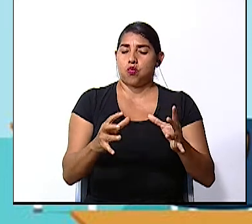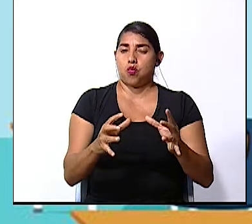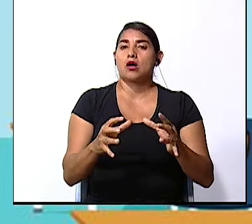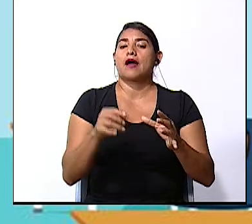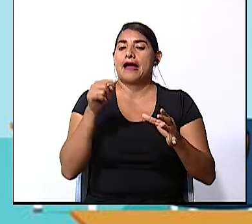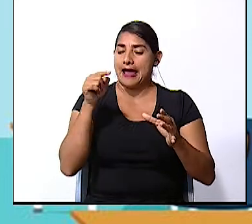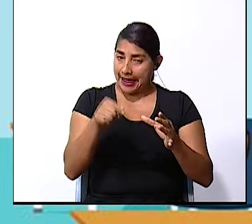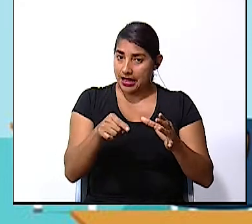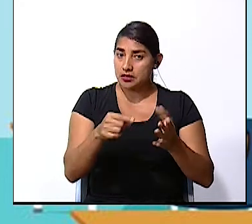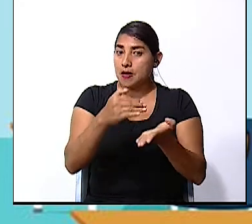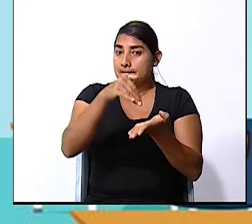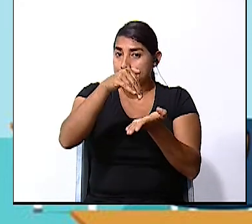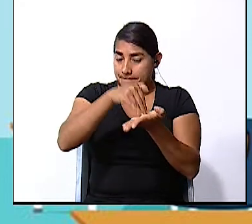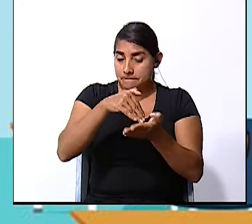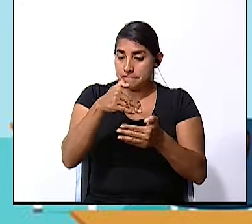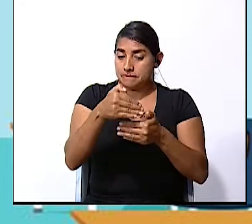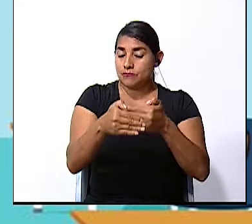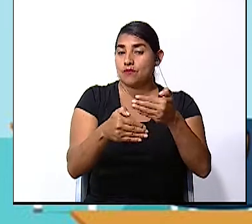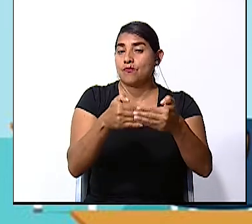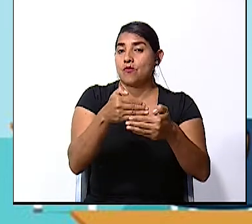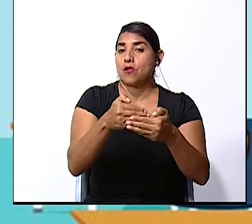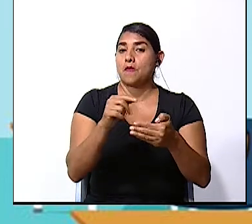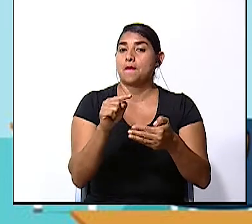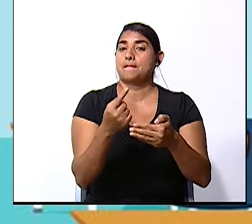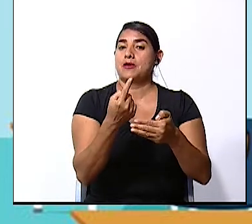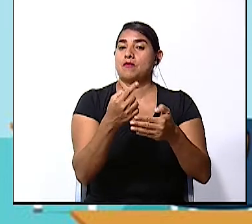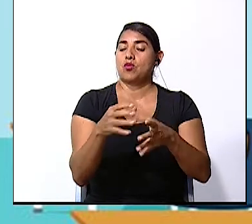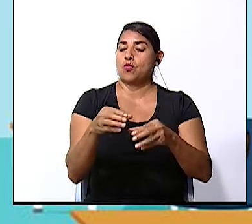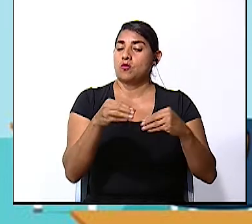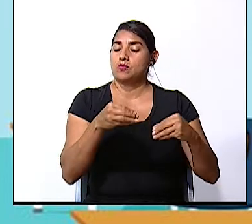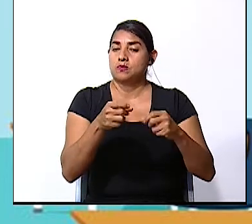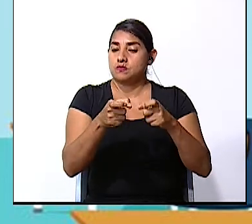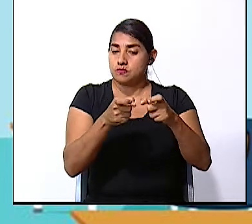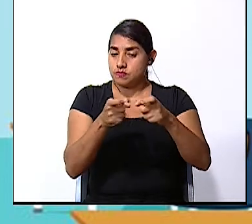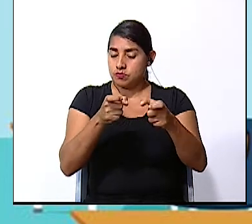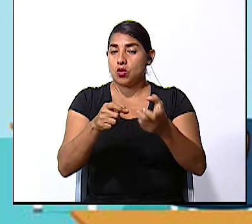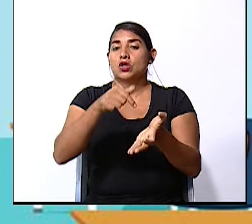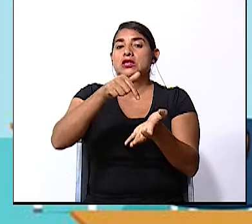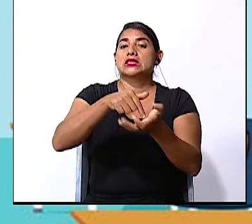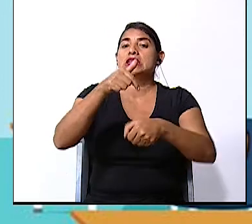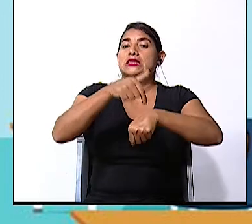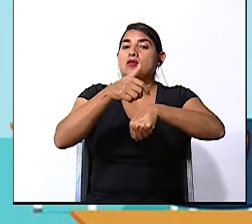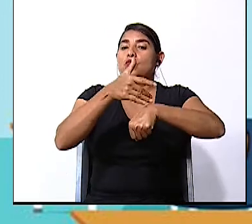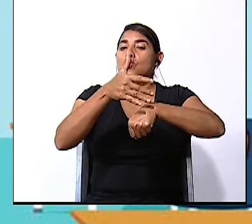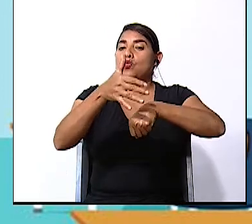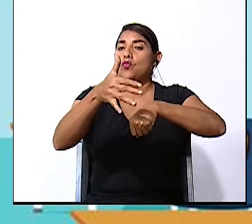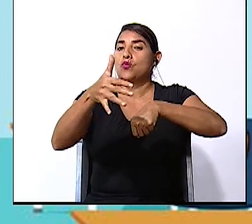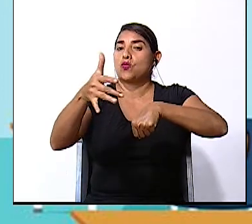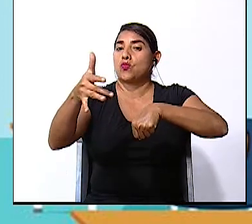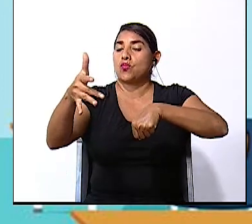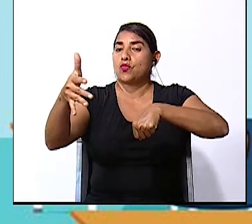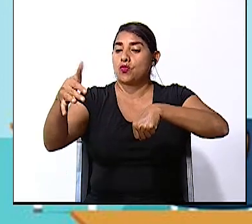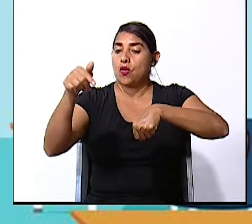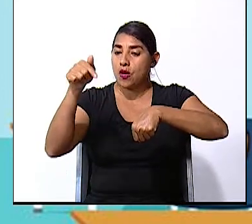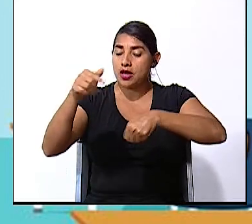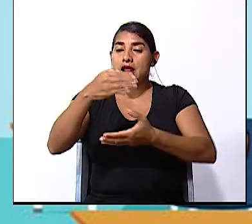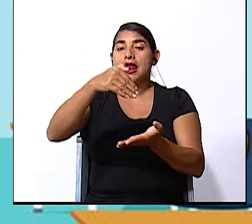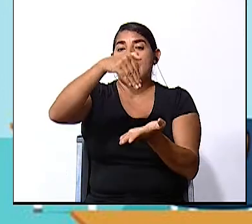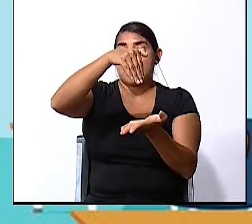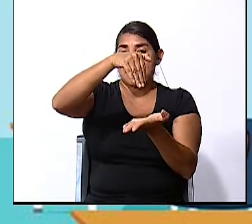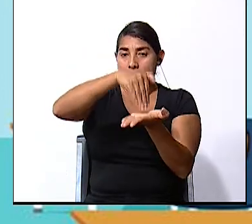fue en ese proceso el que se tomó para tiempo después fuera la